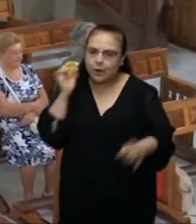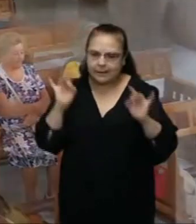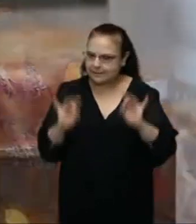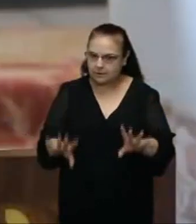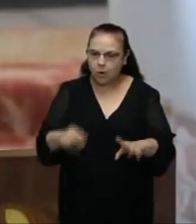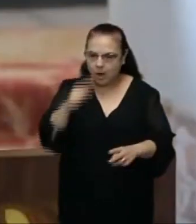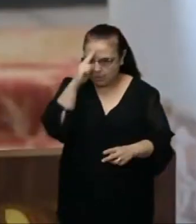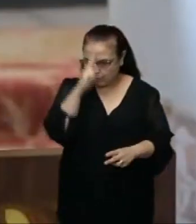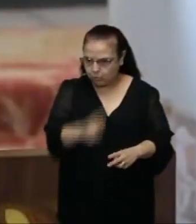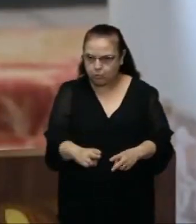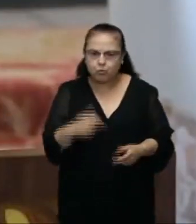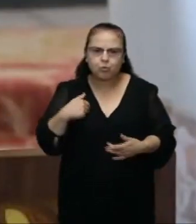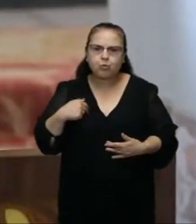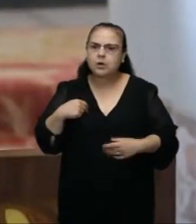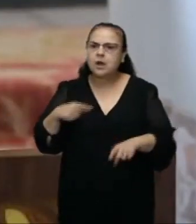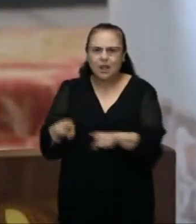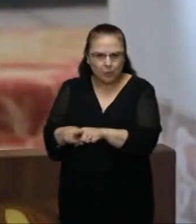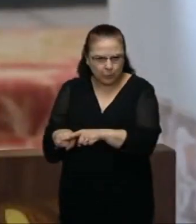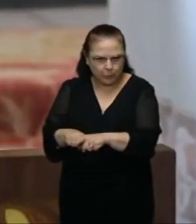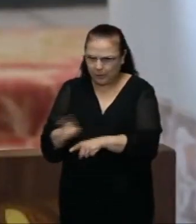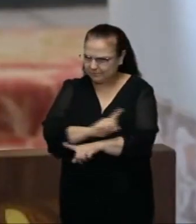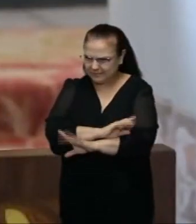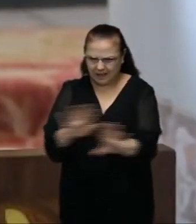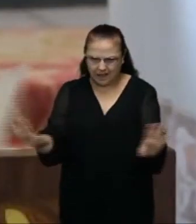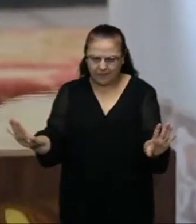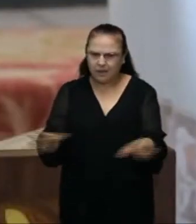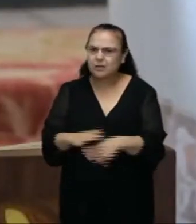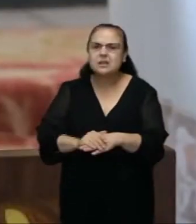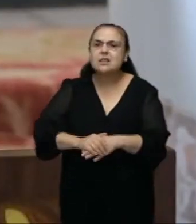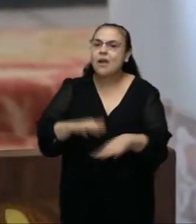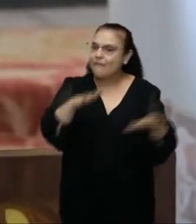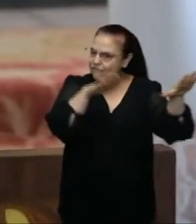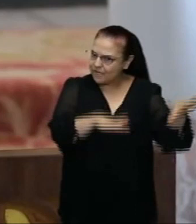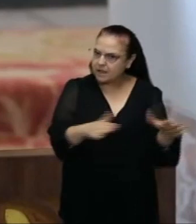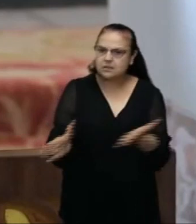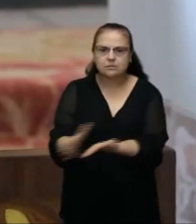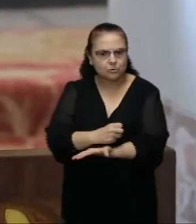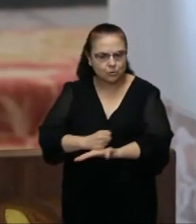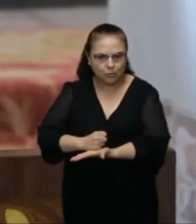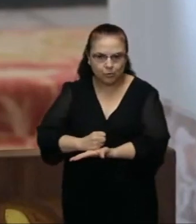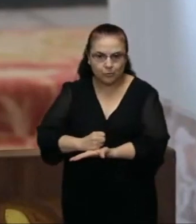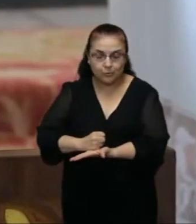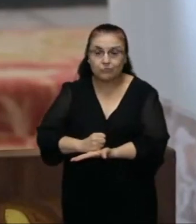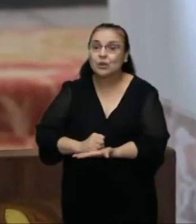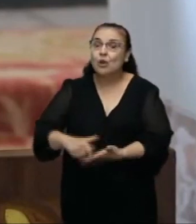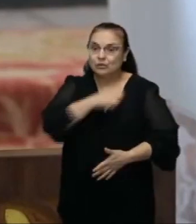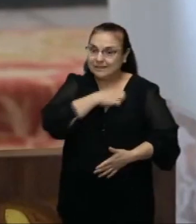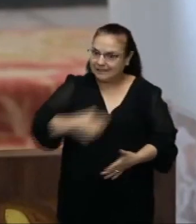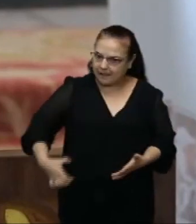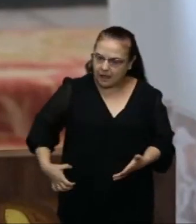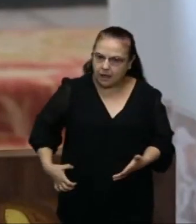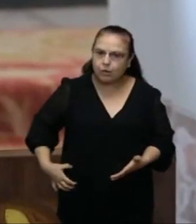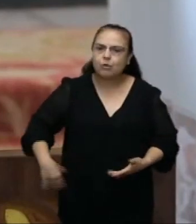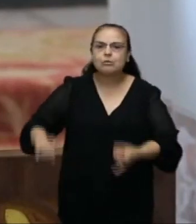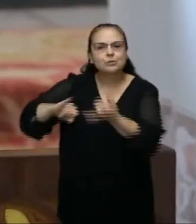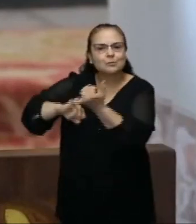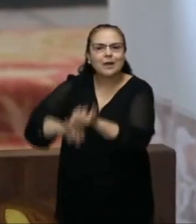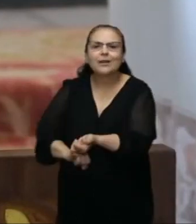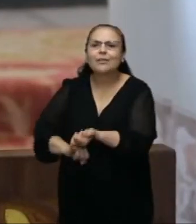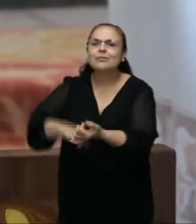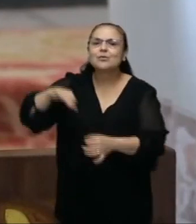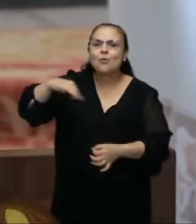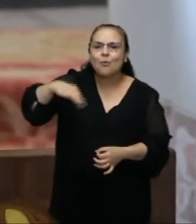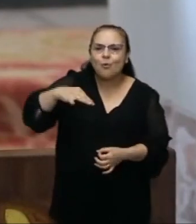sean respetables, no calumniadoras, sobrias y fieles en todo. Los diáconos sean maridos de una sola